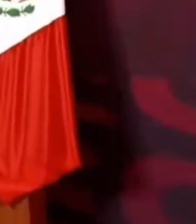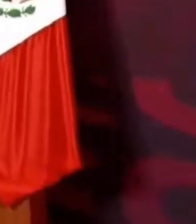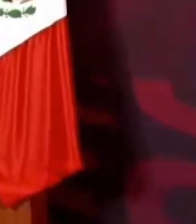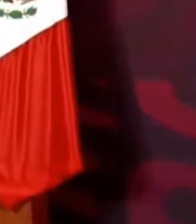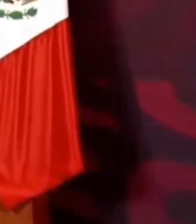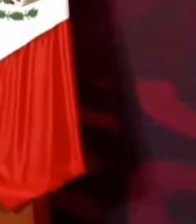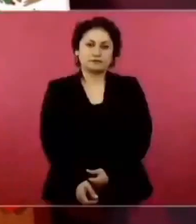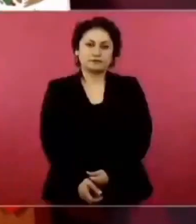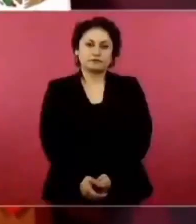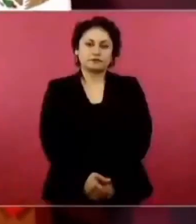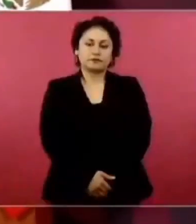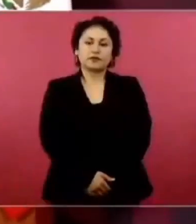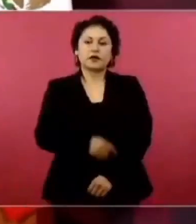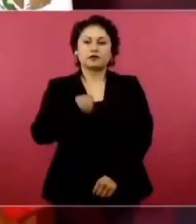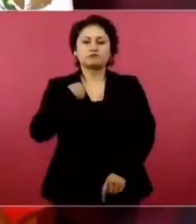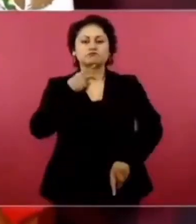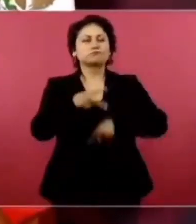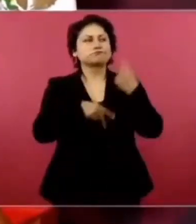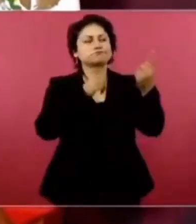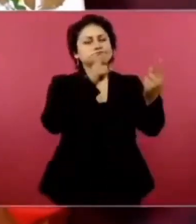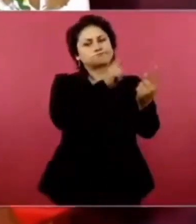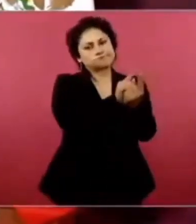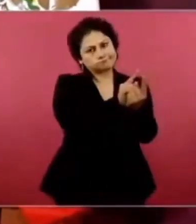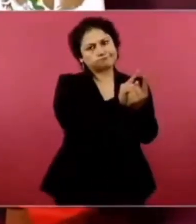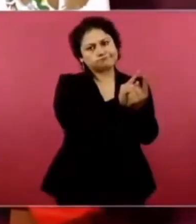me entrevisté con ella